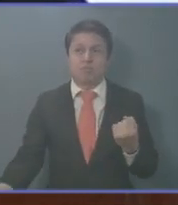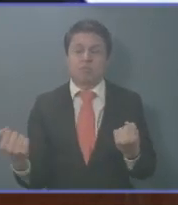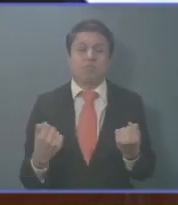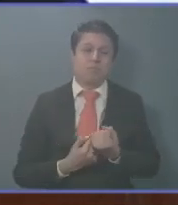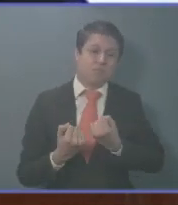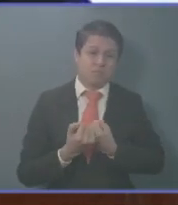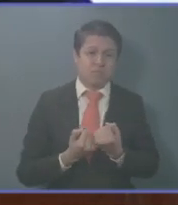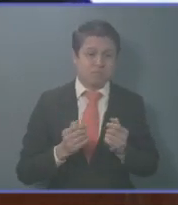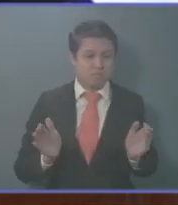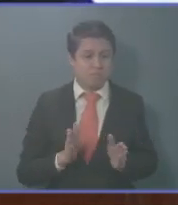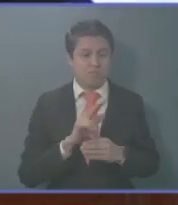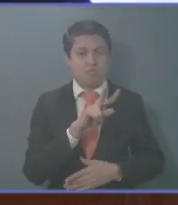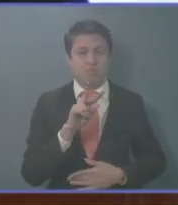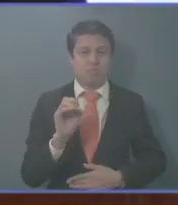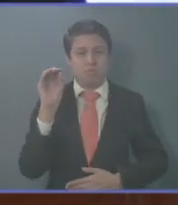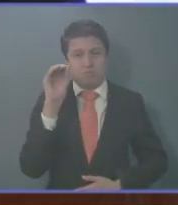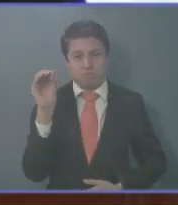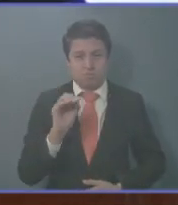un 20%